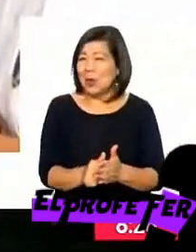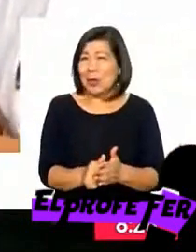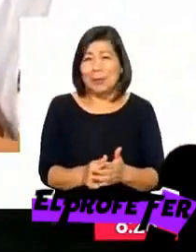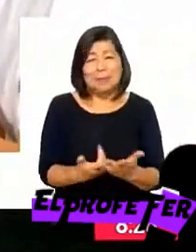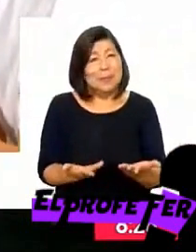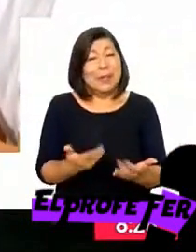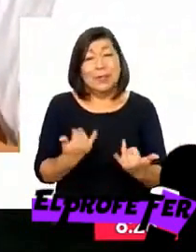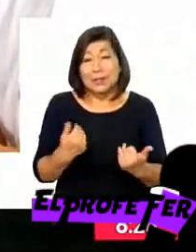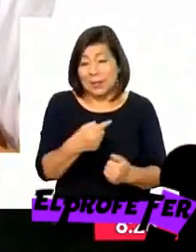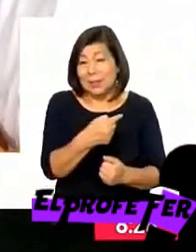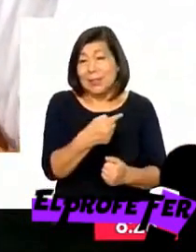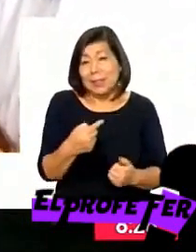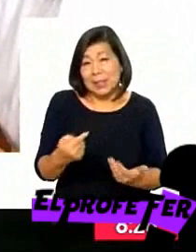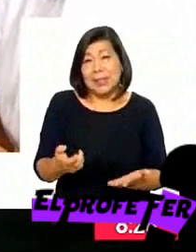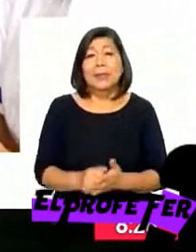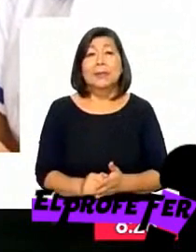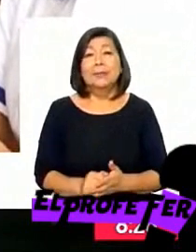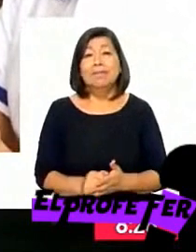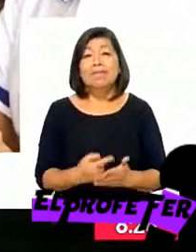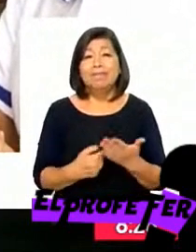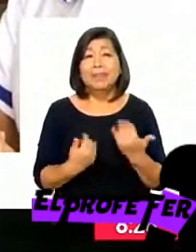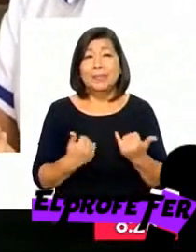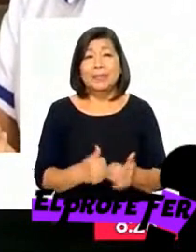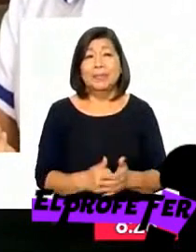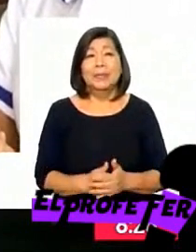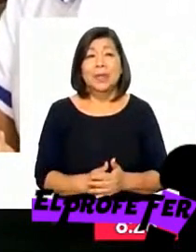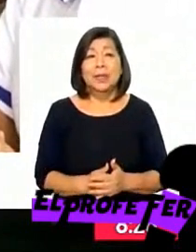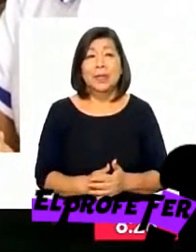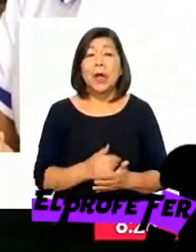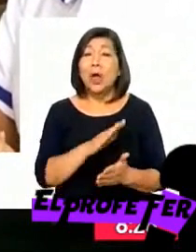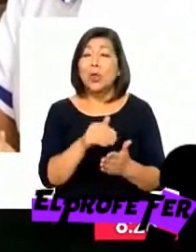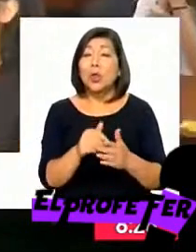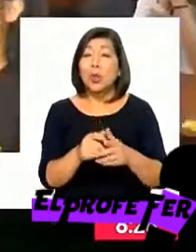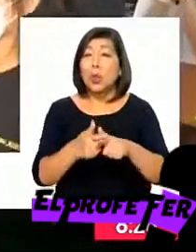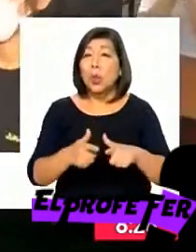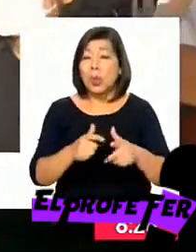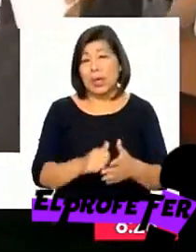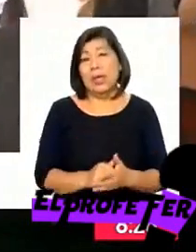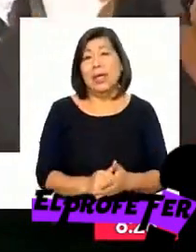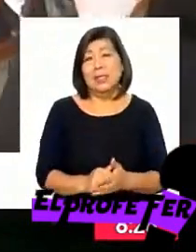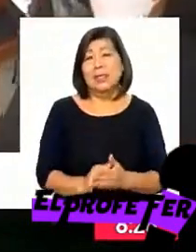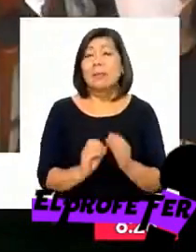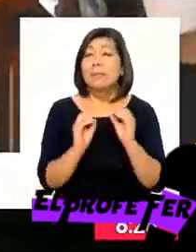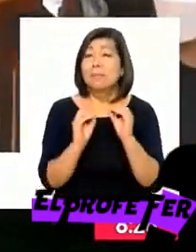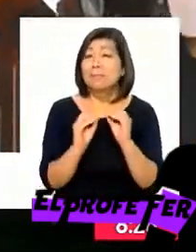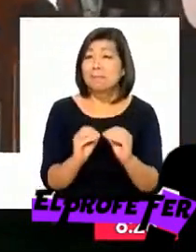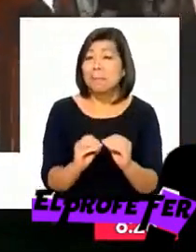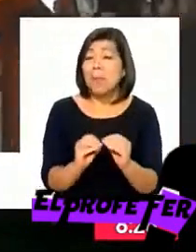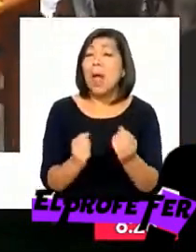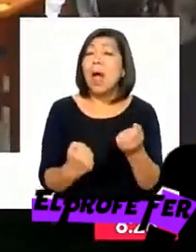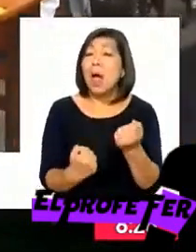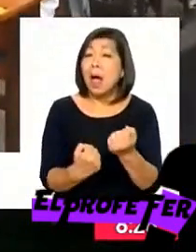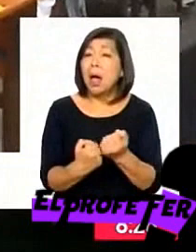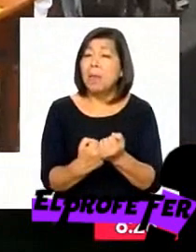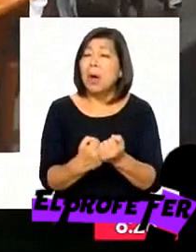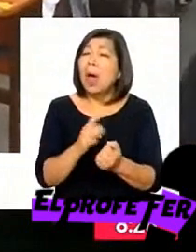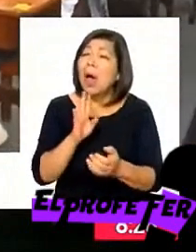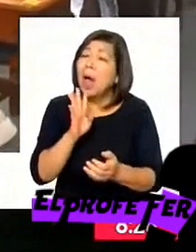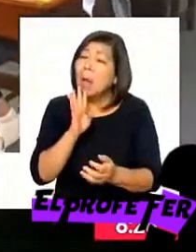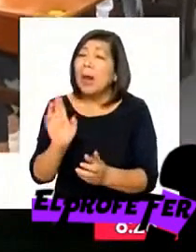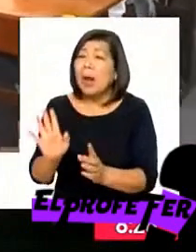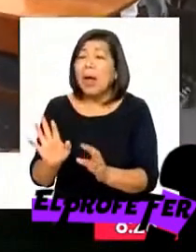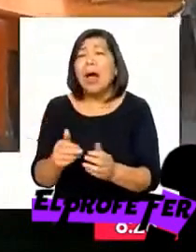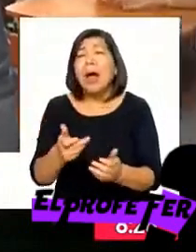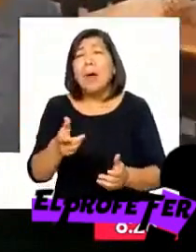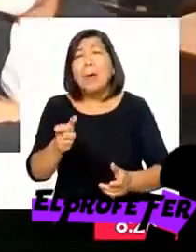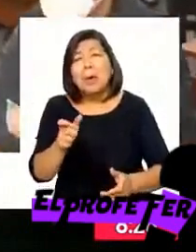énfasis en esta semana en las actividades escolares en todas las zonas afectadas será en el apoyo emocional a